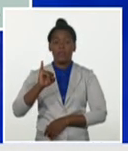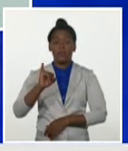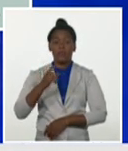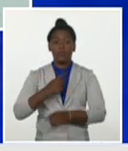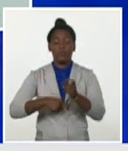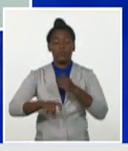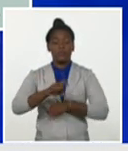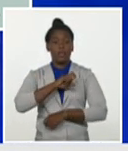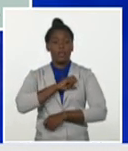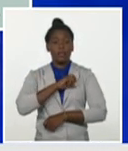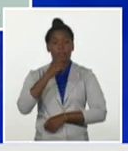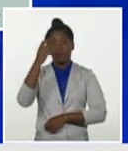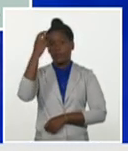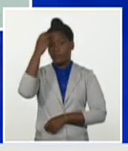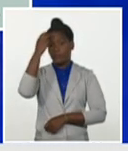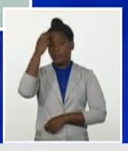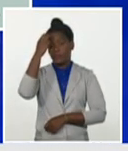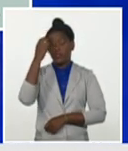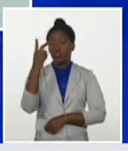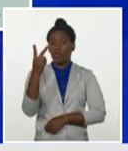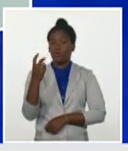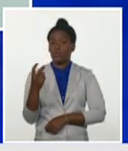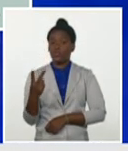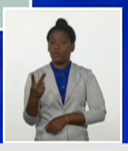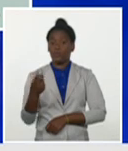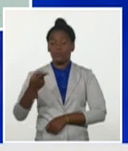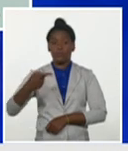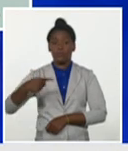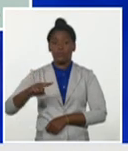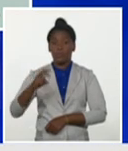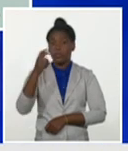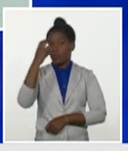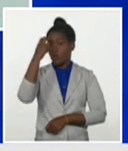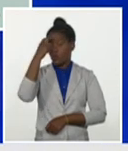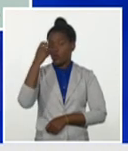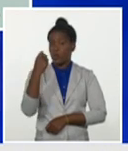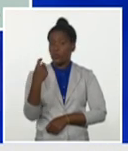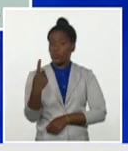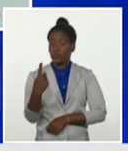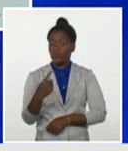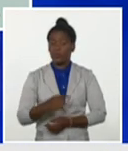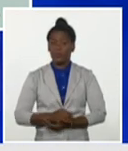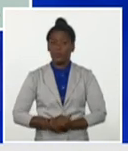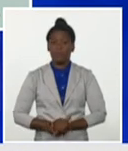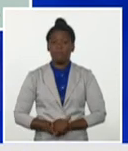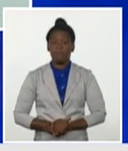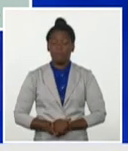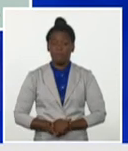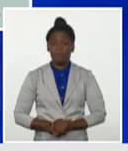Tercer Frente 2 en cada uno y Segundo Frente un caso autóctono ayer.